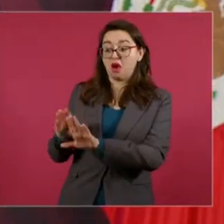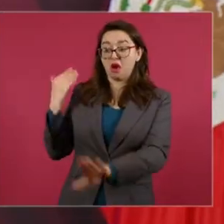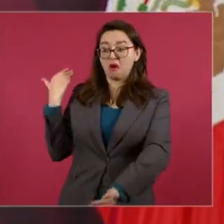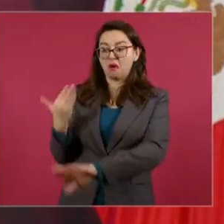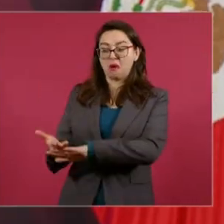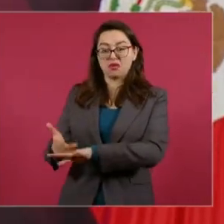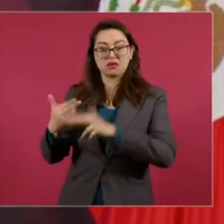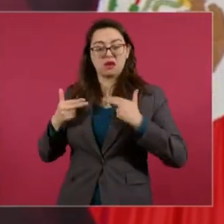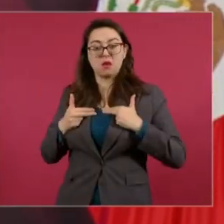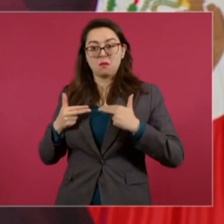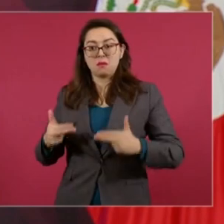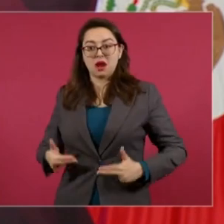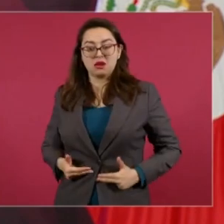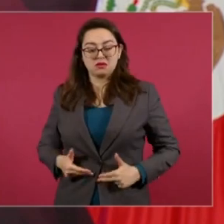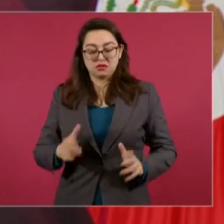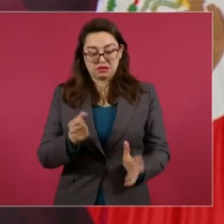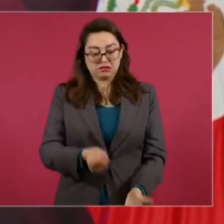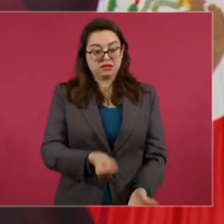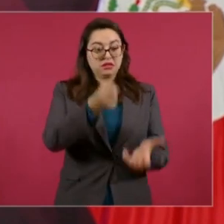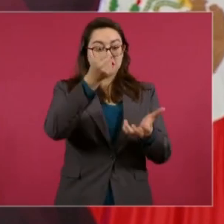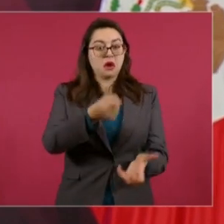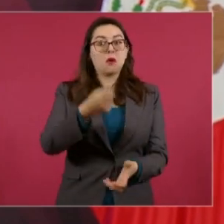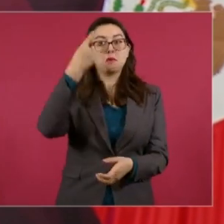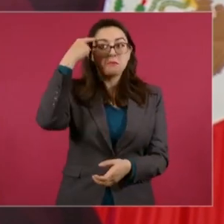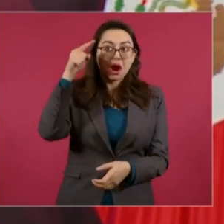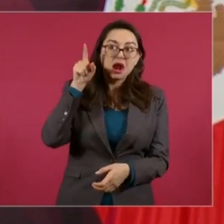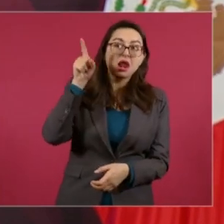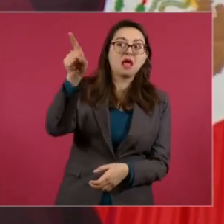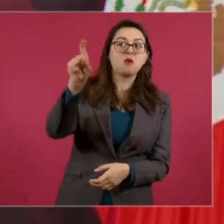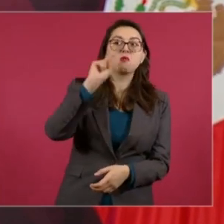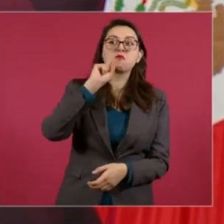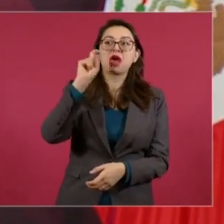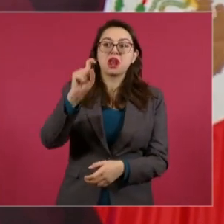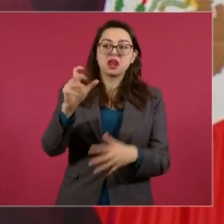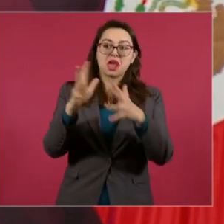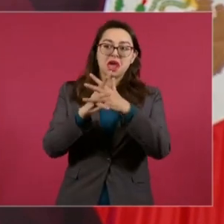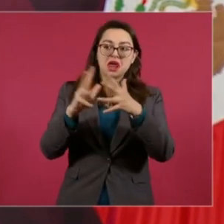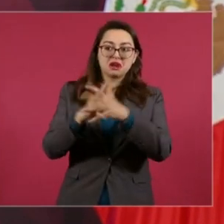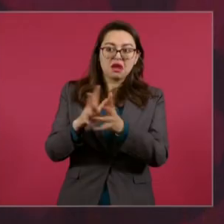que utilicen a nuestro país.